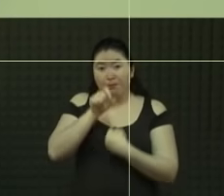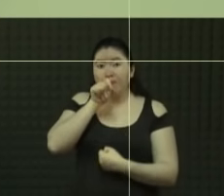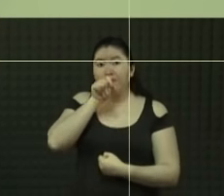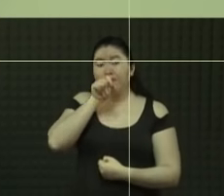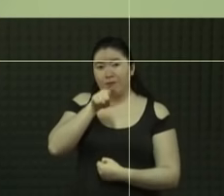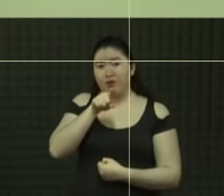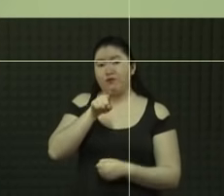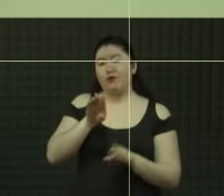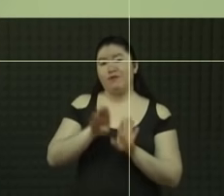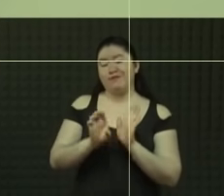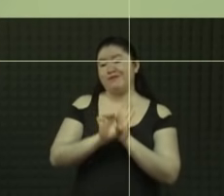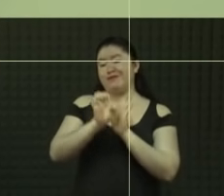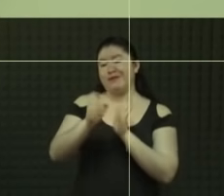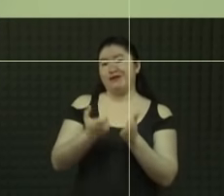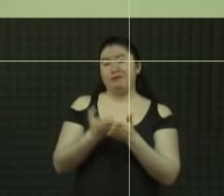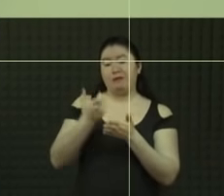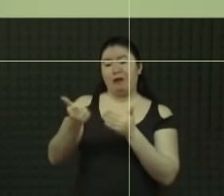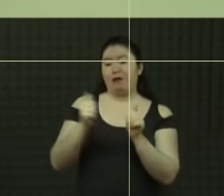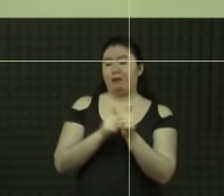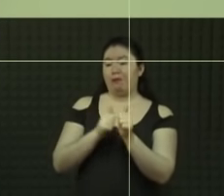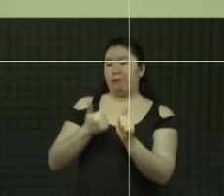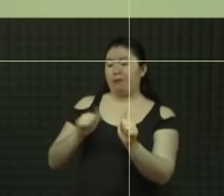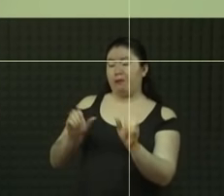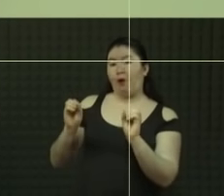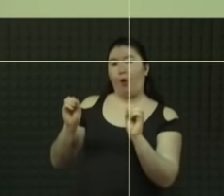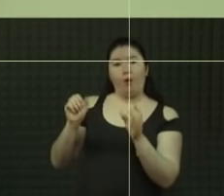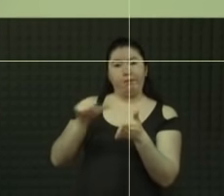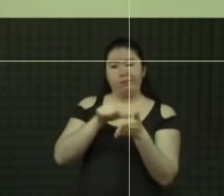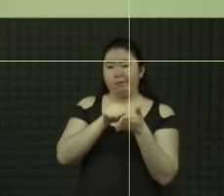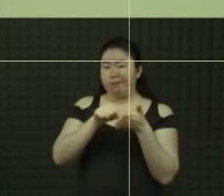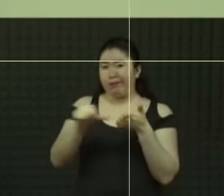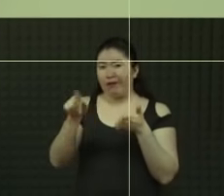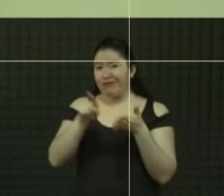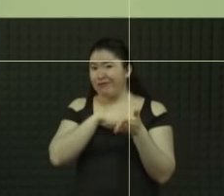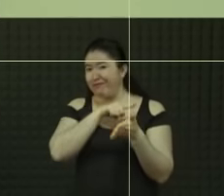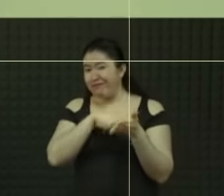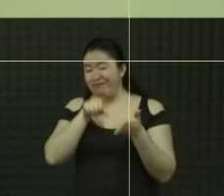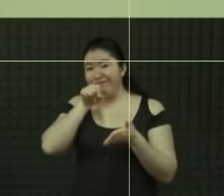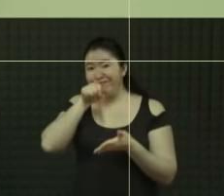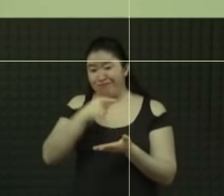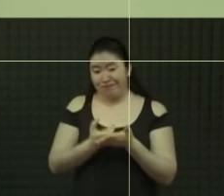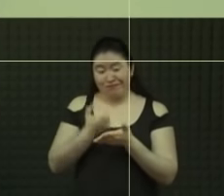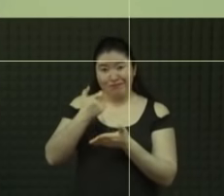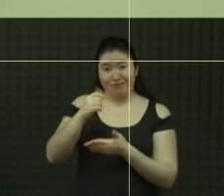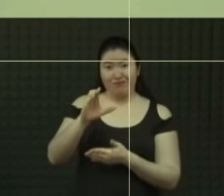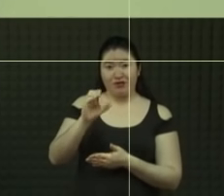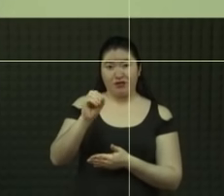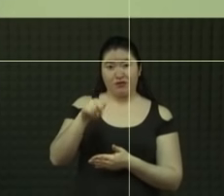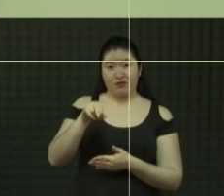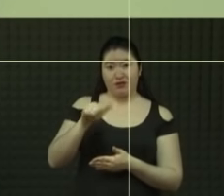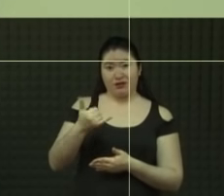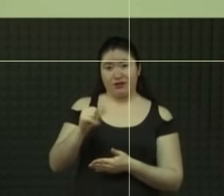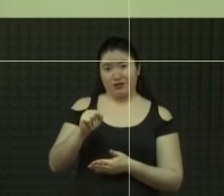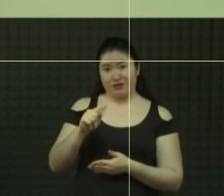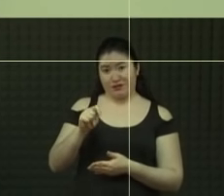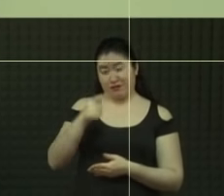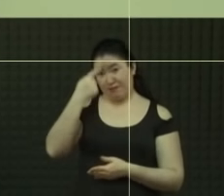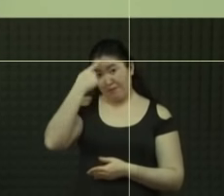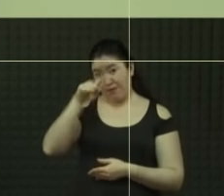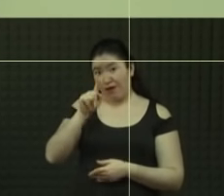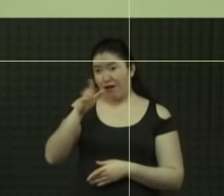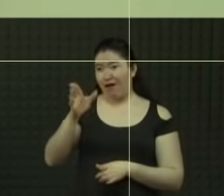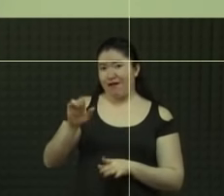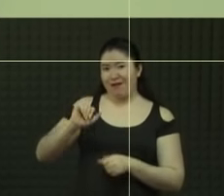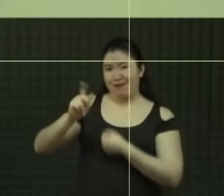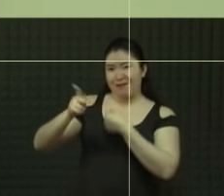problemas como retrasos o cancelaciones en los pagos que le brinda el CONACYT para seguir sus estudios en el